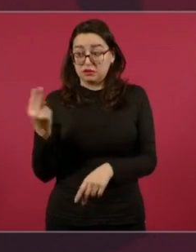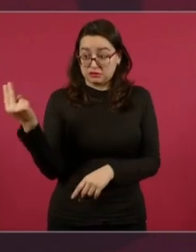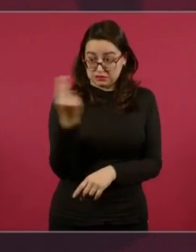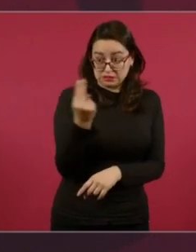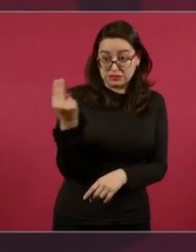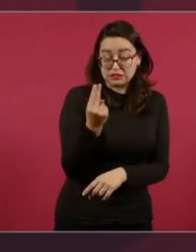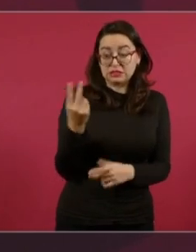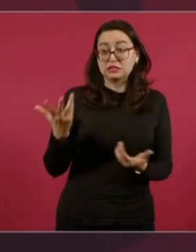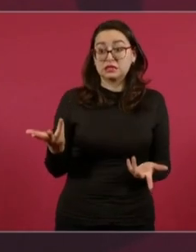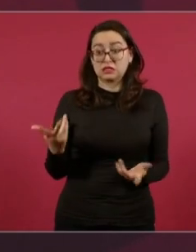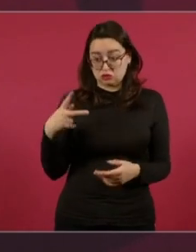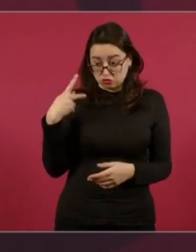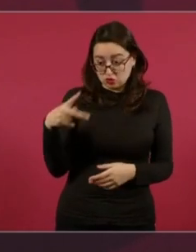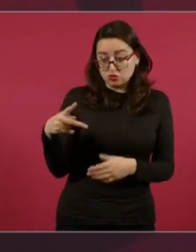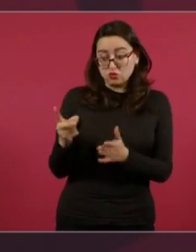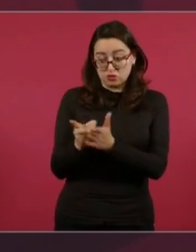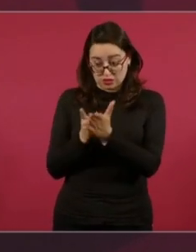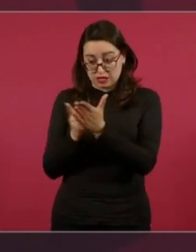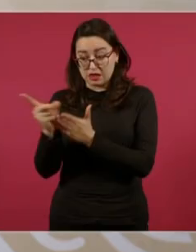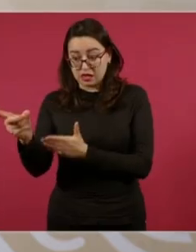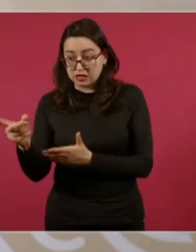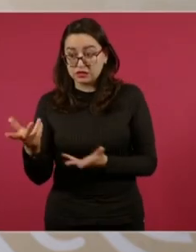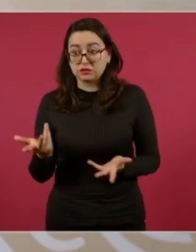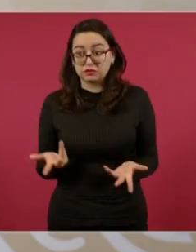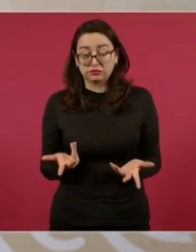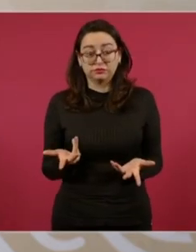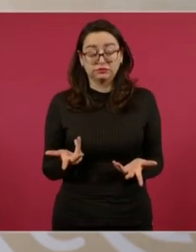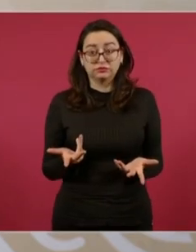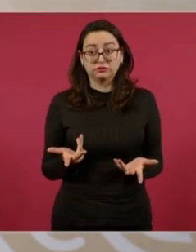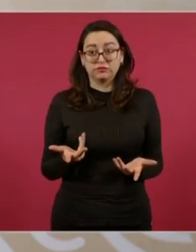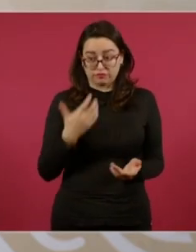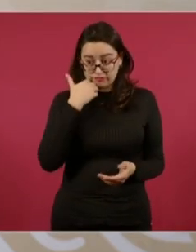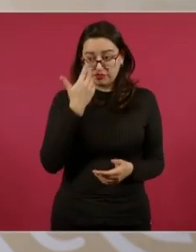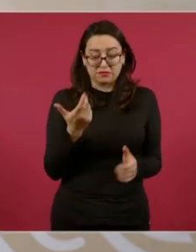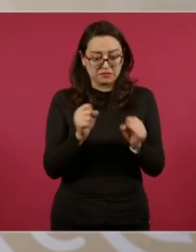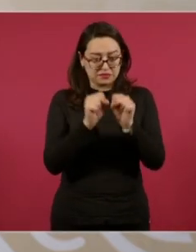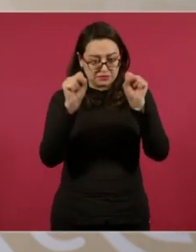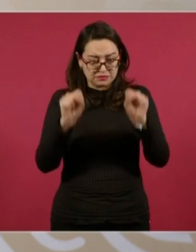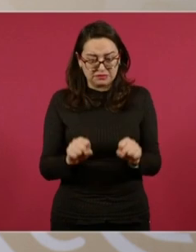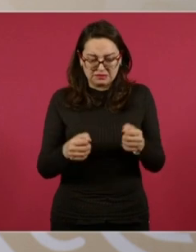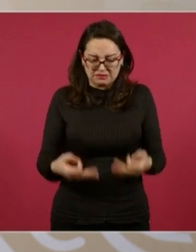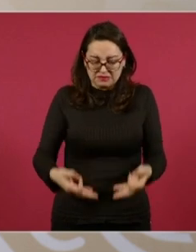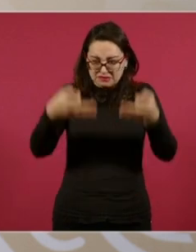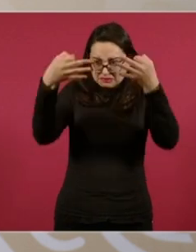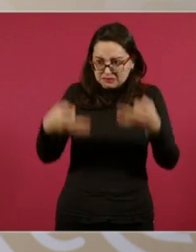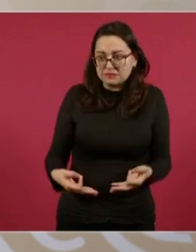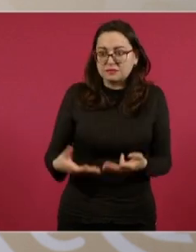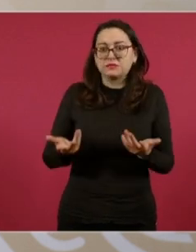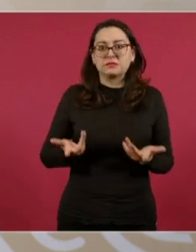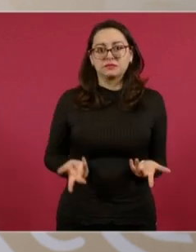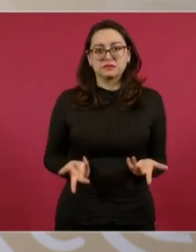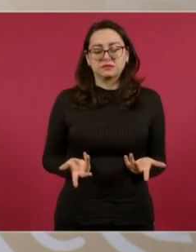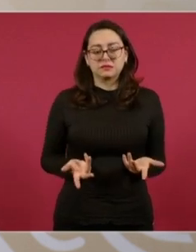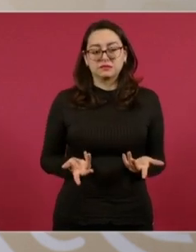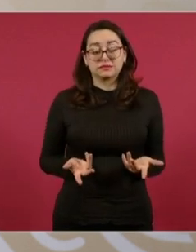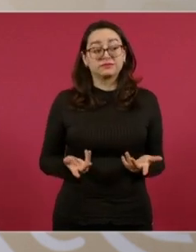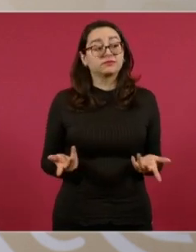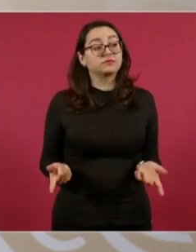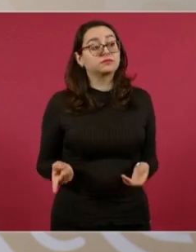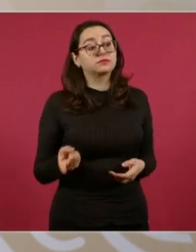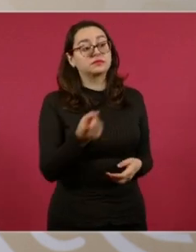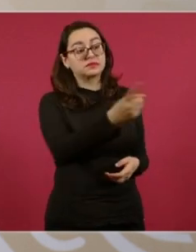Acepto el desafío de mis adversarios que se ríen, que cuando dije de que iba